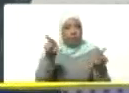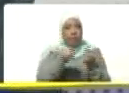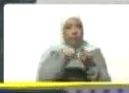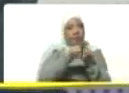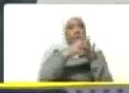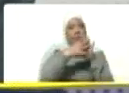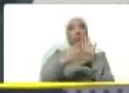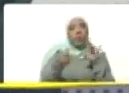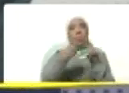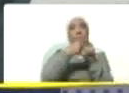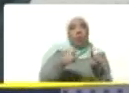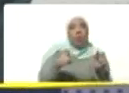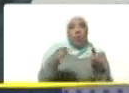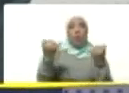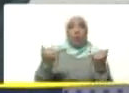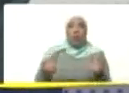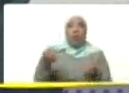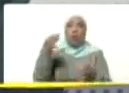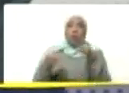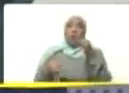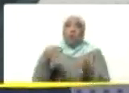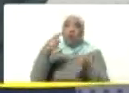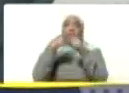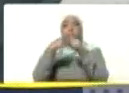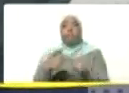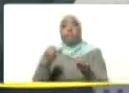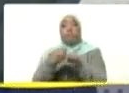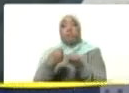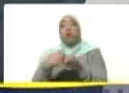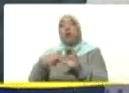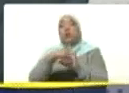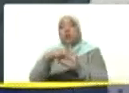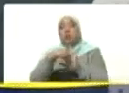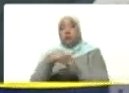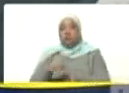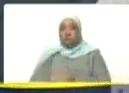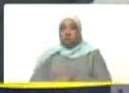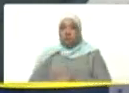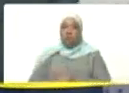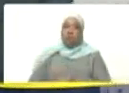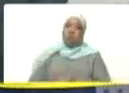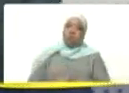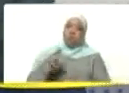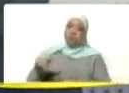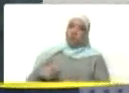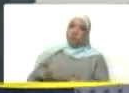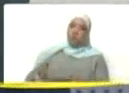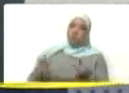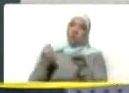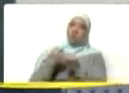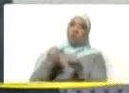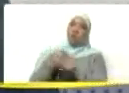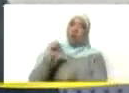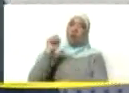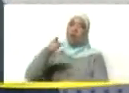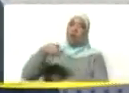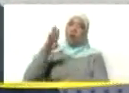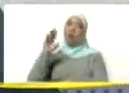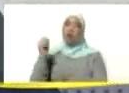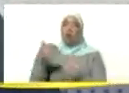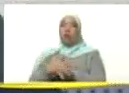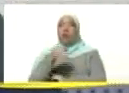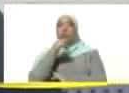coming. Pero el momento de ajustar cuenta para ellos se acerca. Not from Alba TCP. No por parte del Alba TCP. But